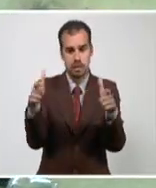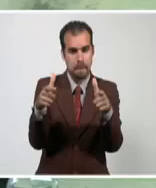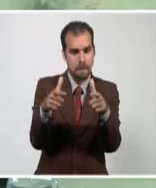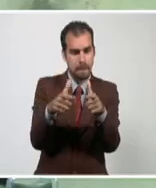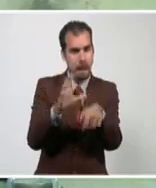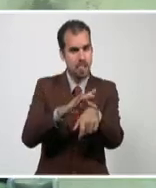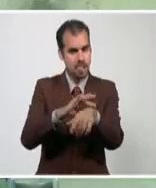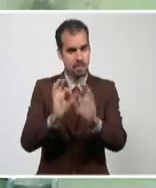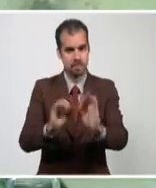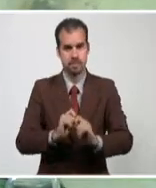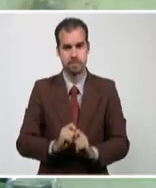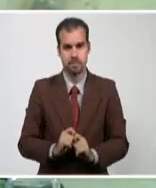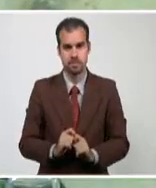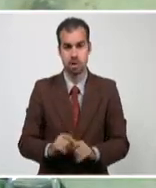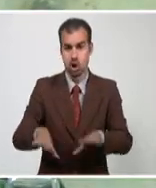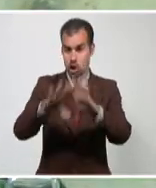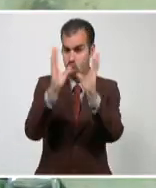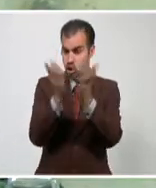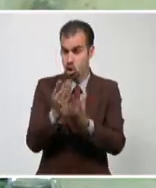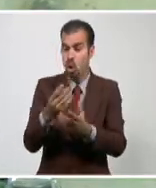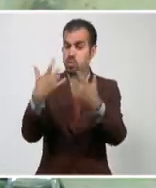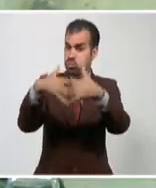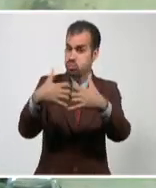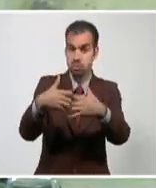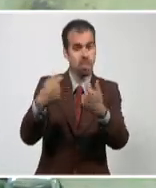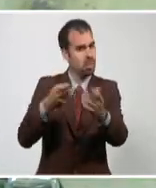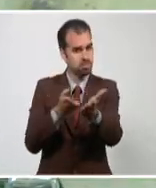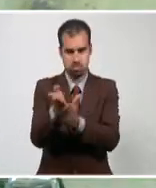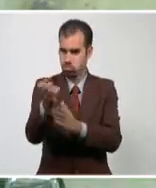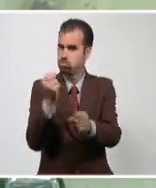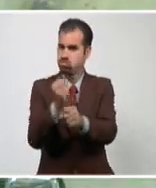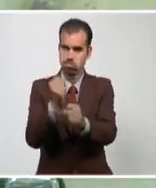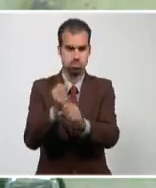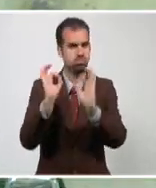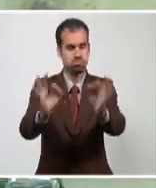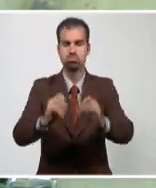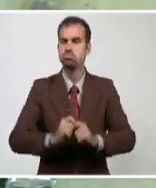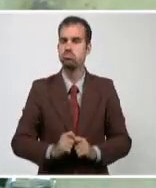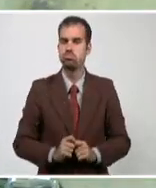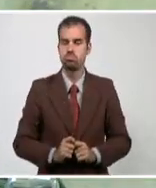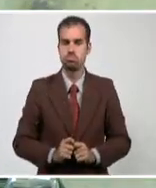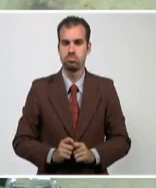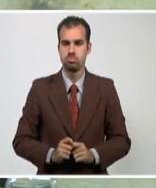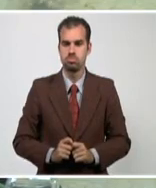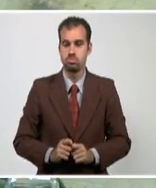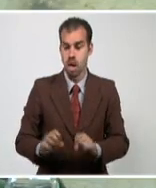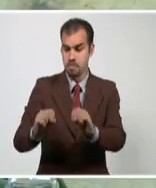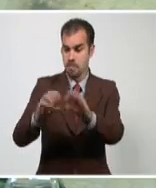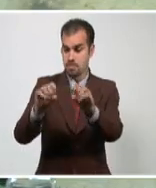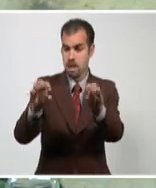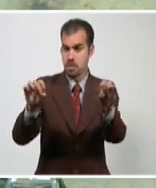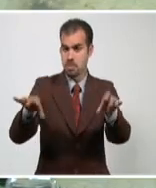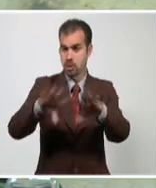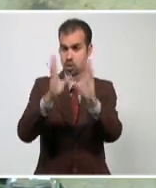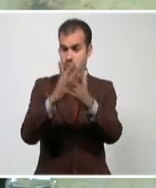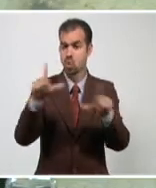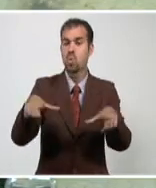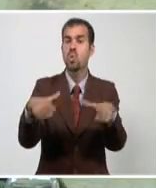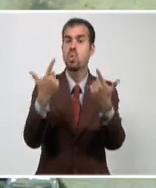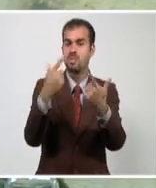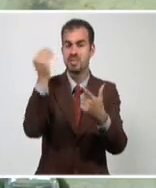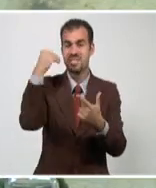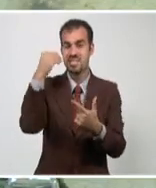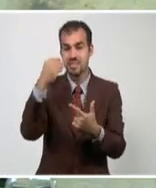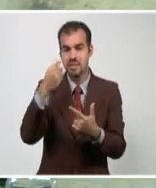producción agroalimentaria tienen que continuar. El abastecimiento y el encargo y el cumplimiento del encargo nuestro